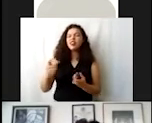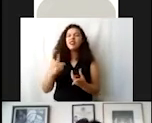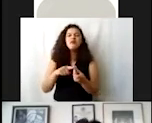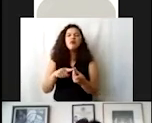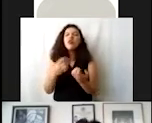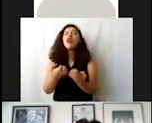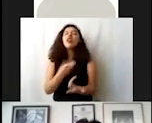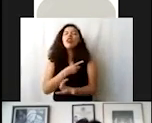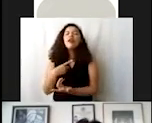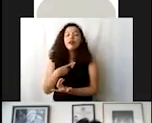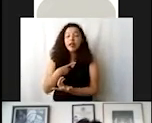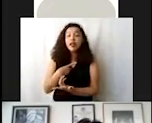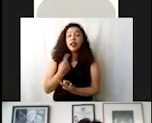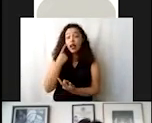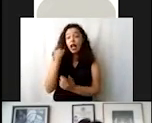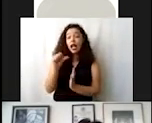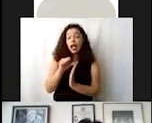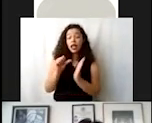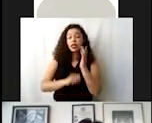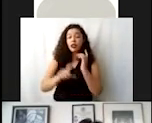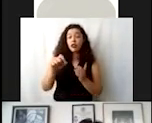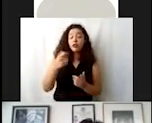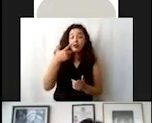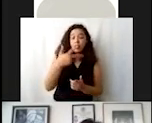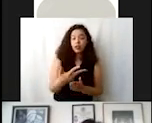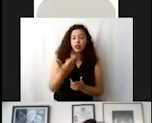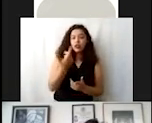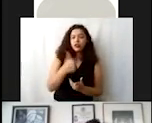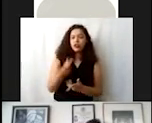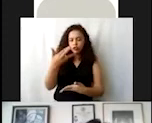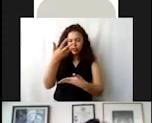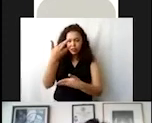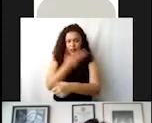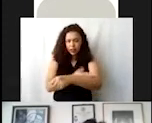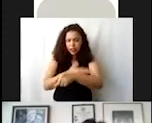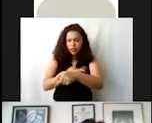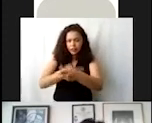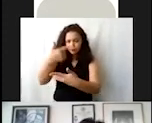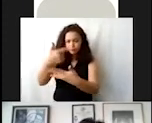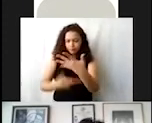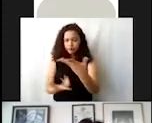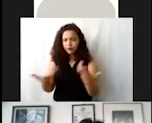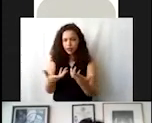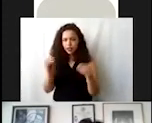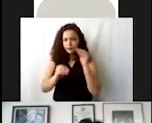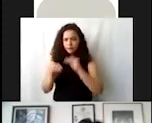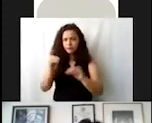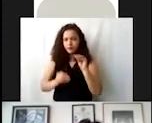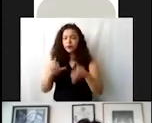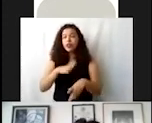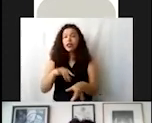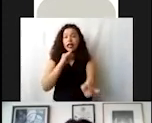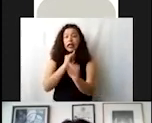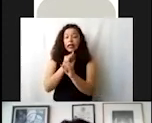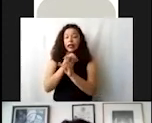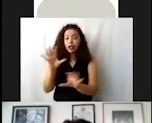El artículo 28 nos dice que los registros y los asientos contables se deben de llevar en medios electrónicos